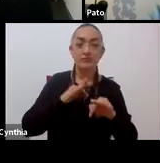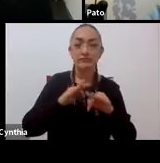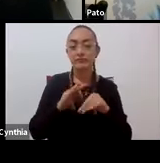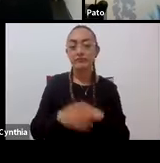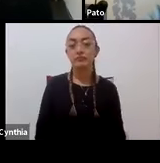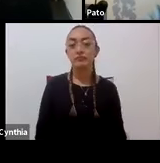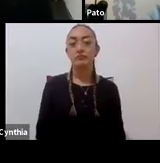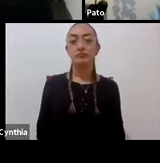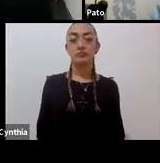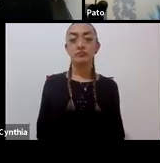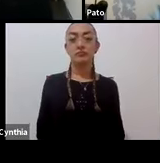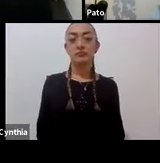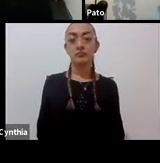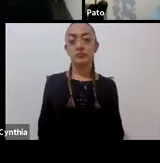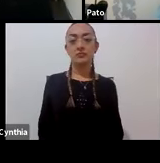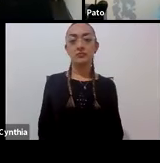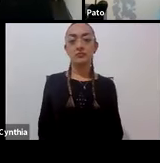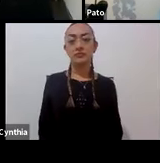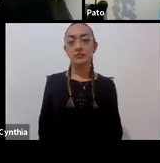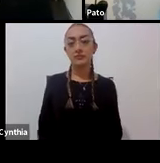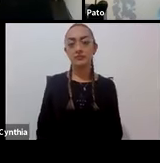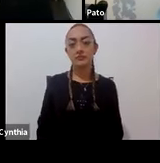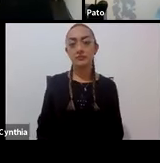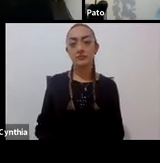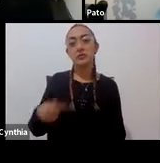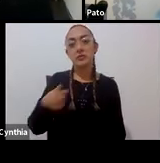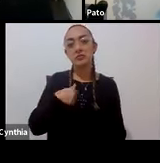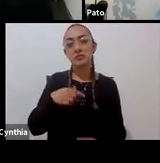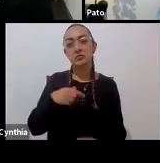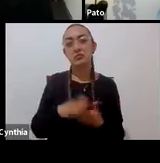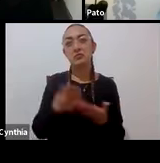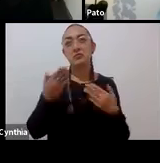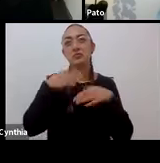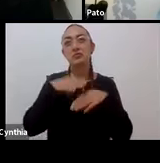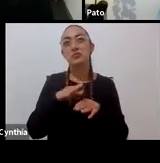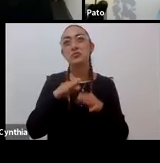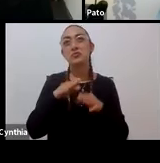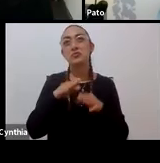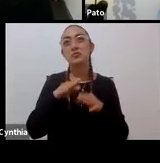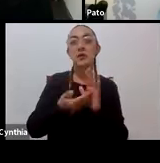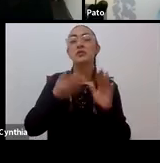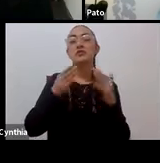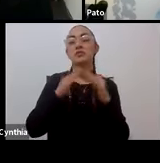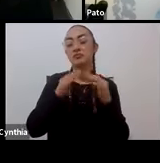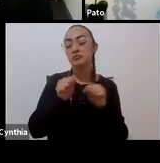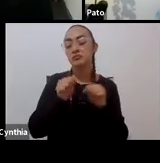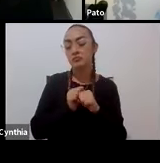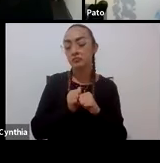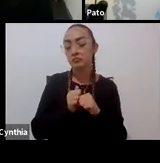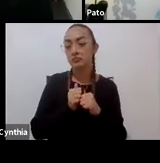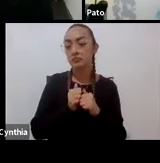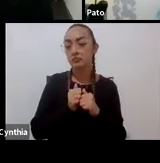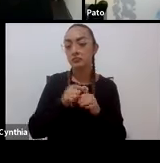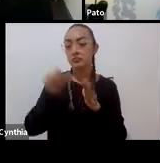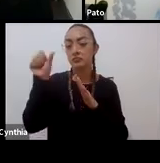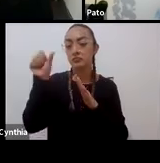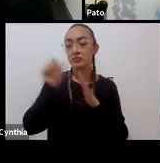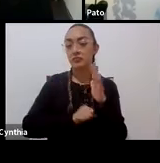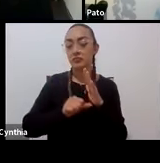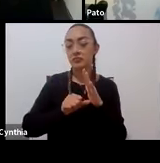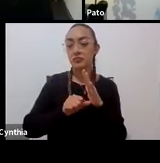A mí me gustaría reaccionar a las estrategias durante la pandemia. Desde el mes de mayo,